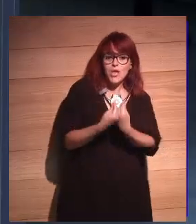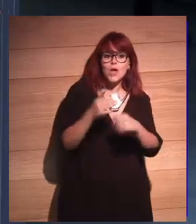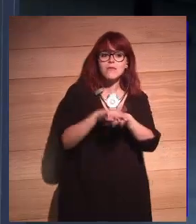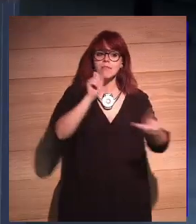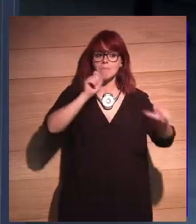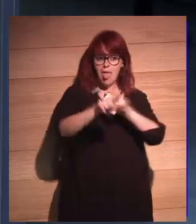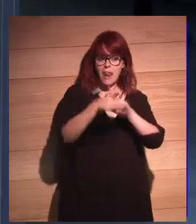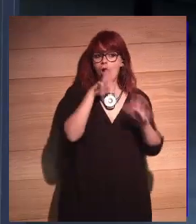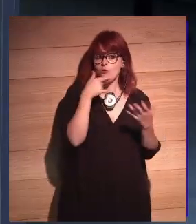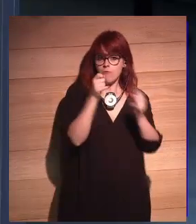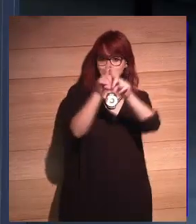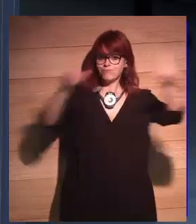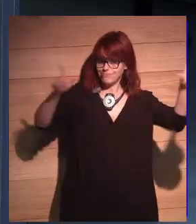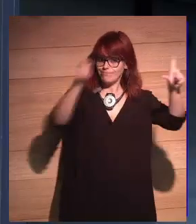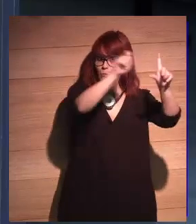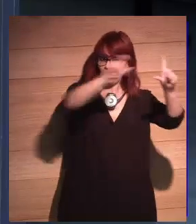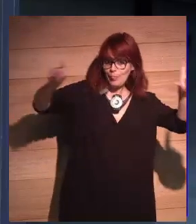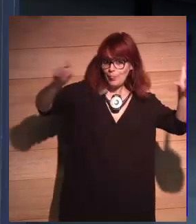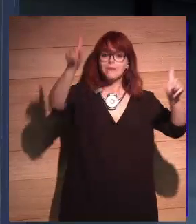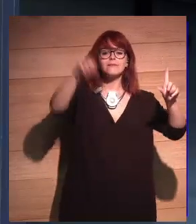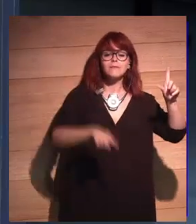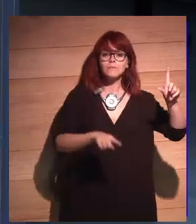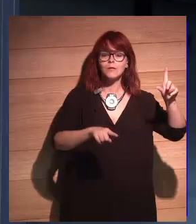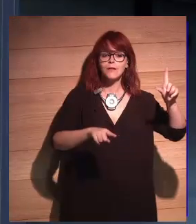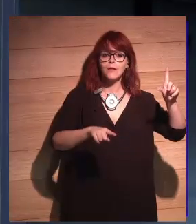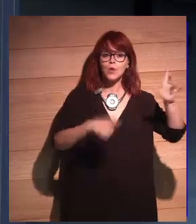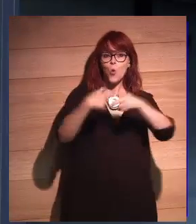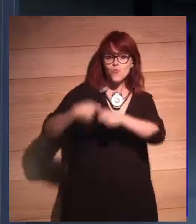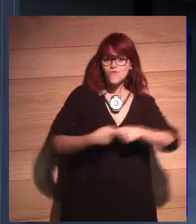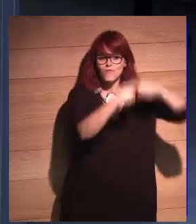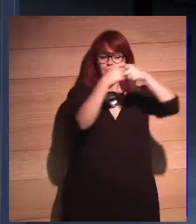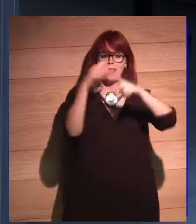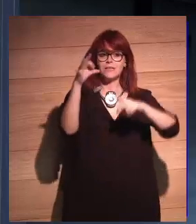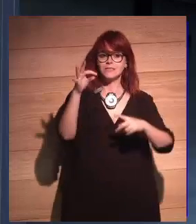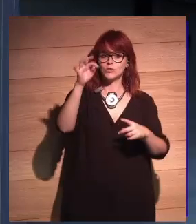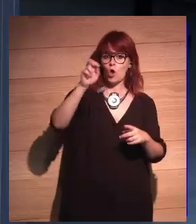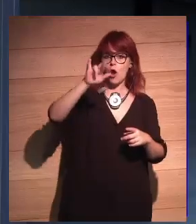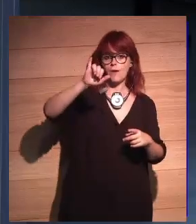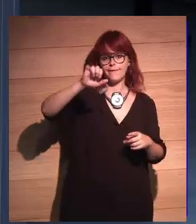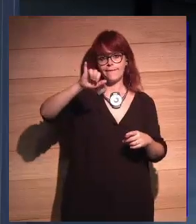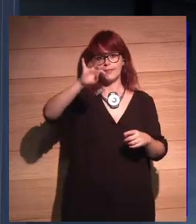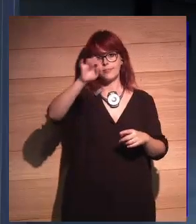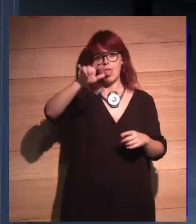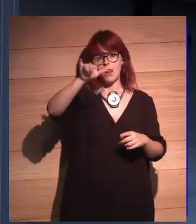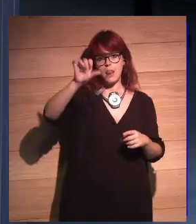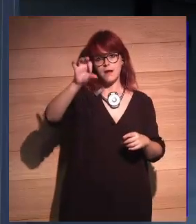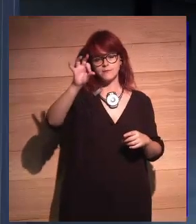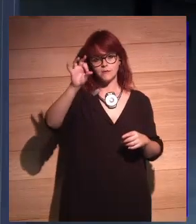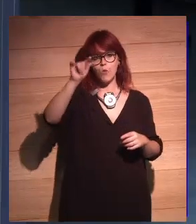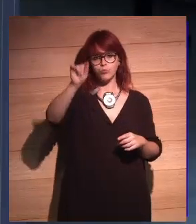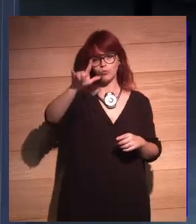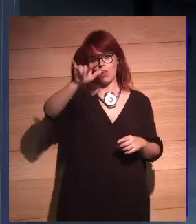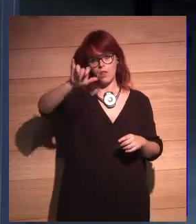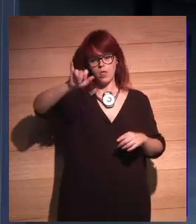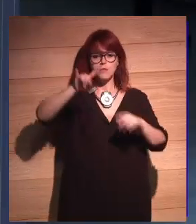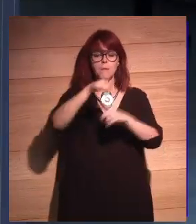de correo os la voy a enseñar en un momento. También tenemos la comunidad storytellers.link, donde podéis conocer a otra gente que está interesada